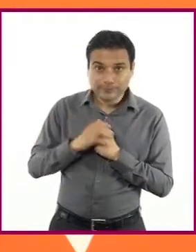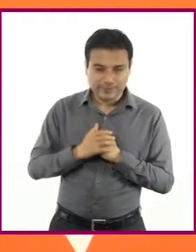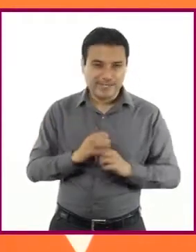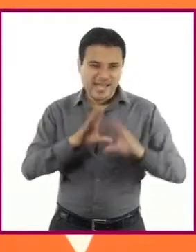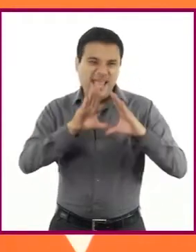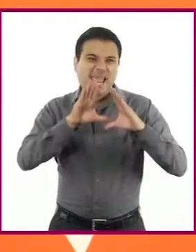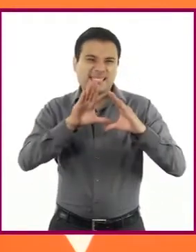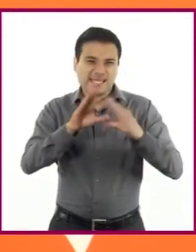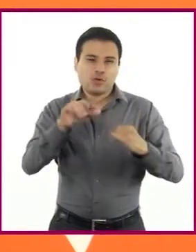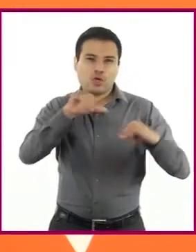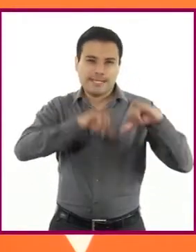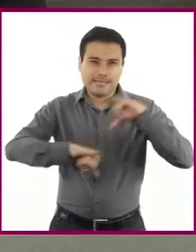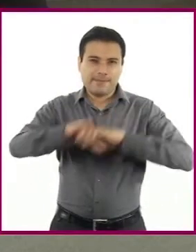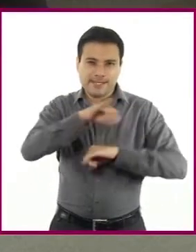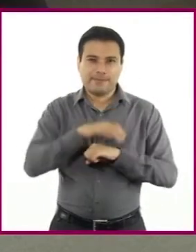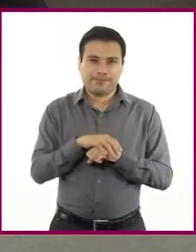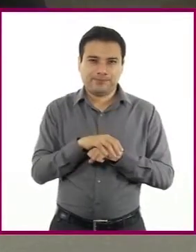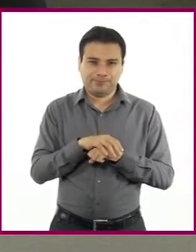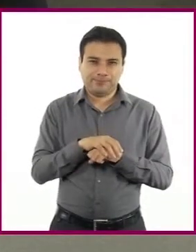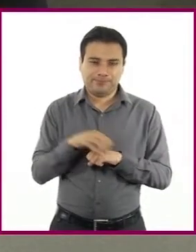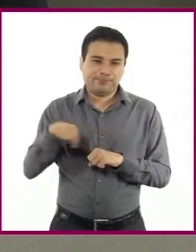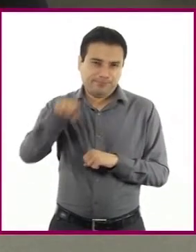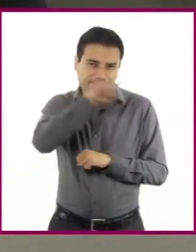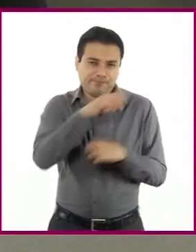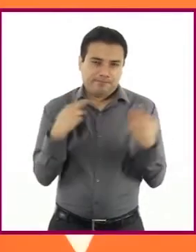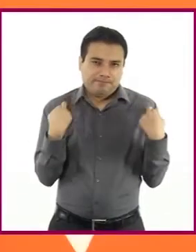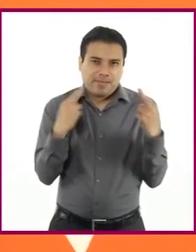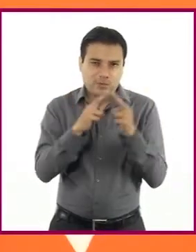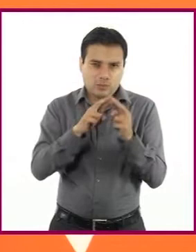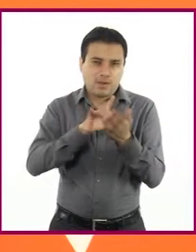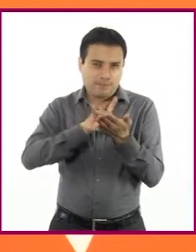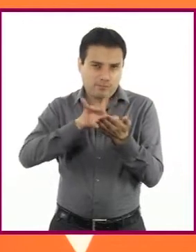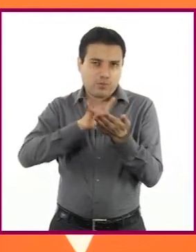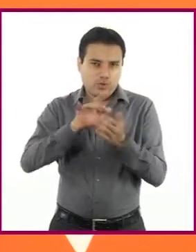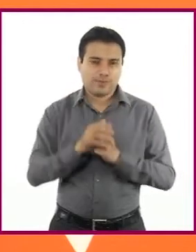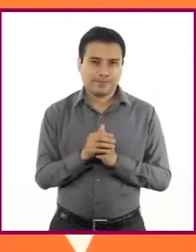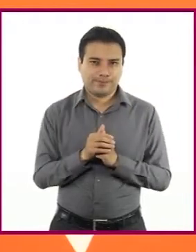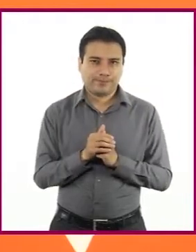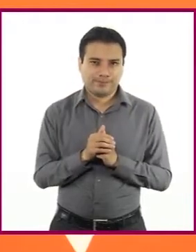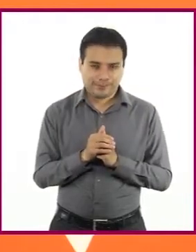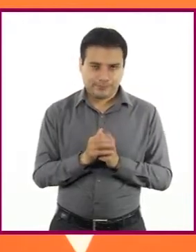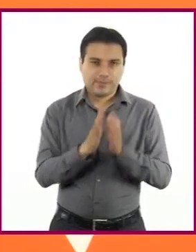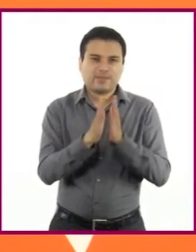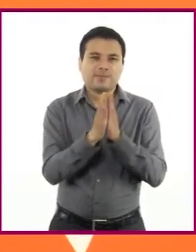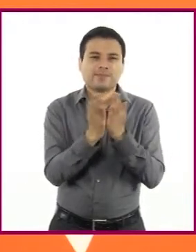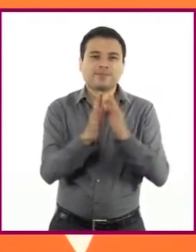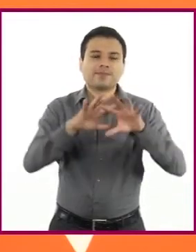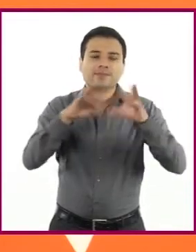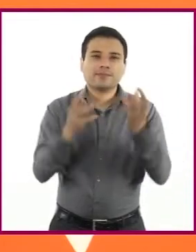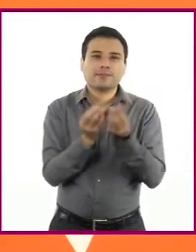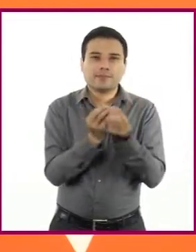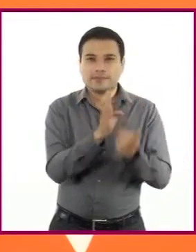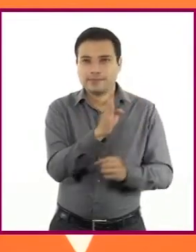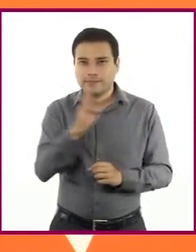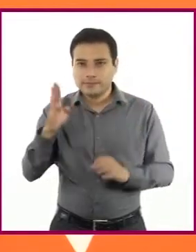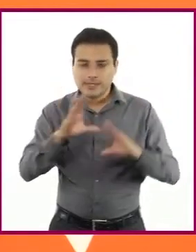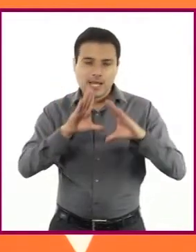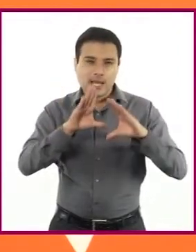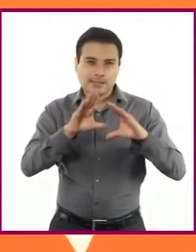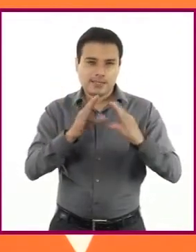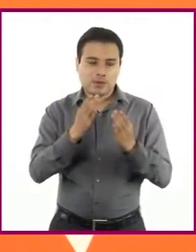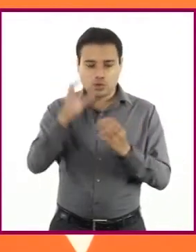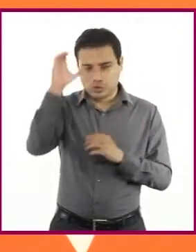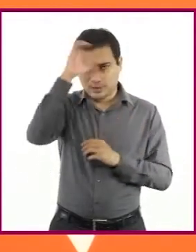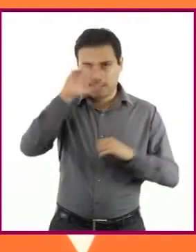de apoyo para profesores de secundaria, que forma parte de la serie Enseñando Ciencias. Es un texto dirigido